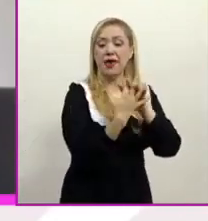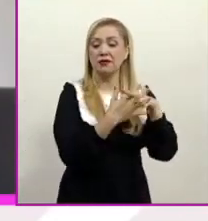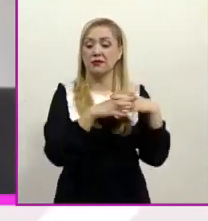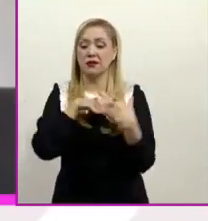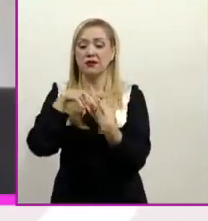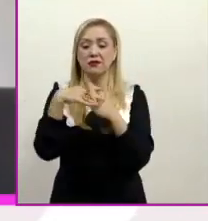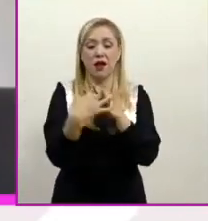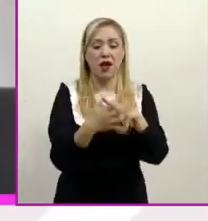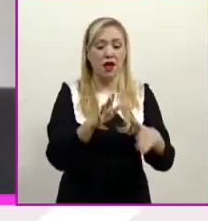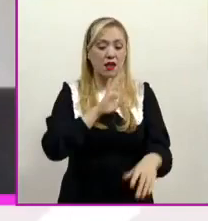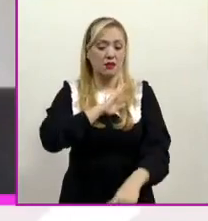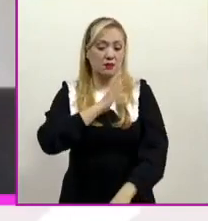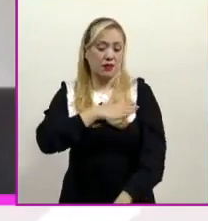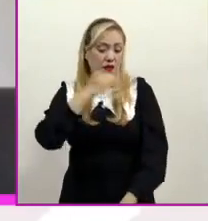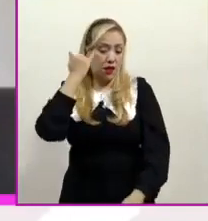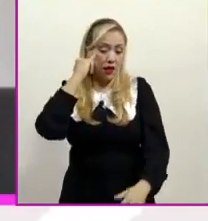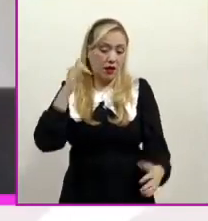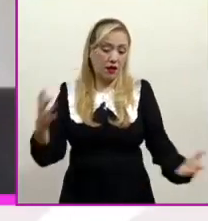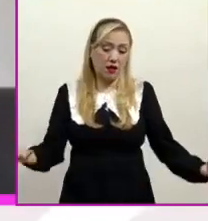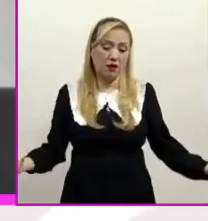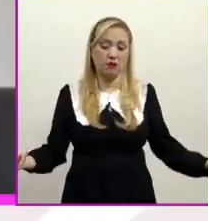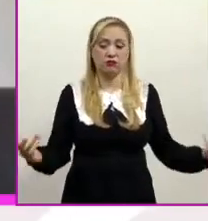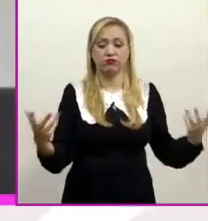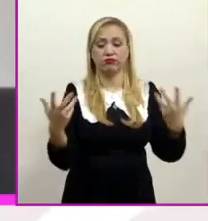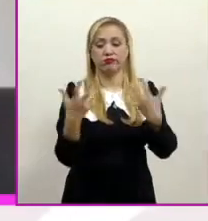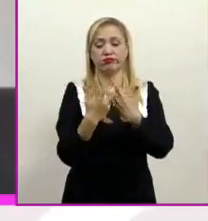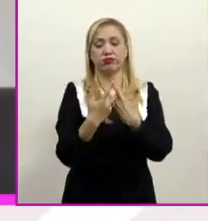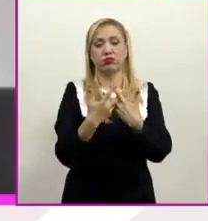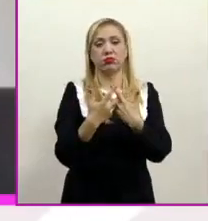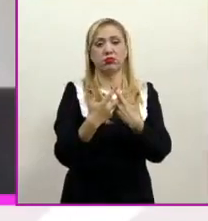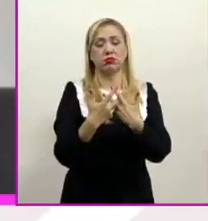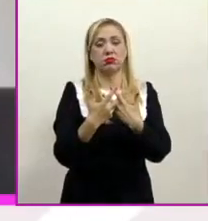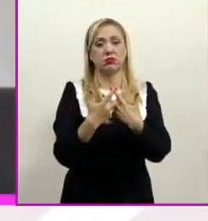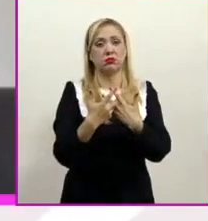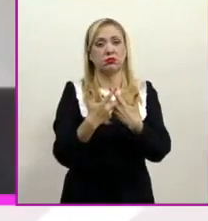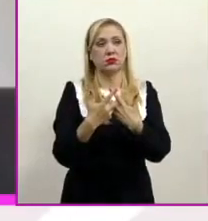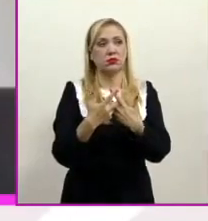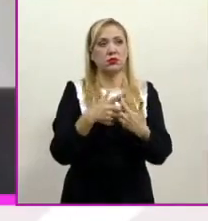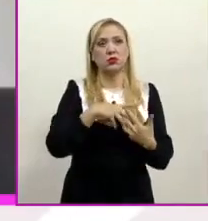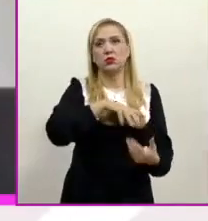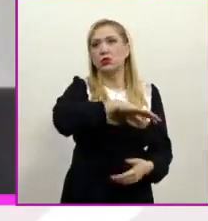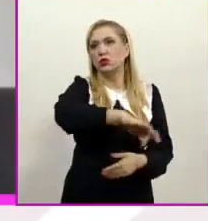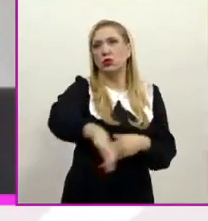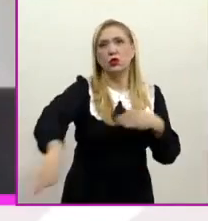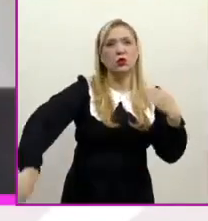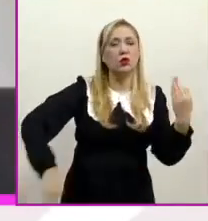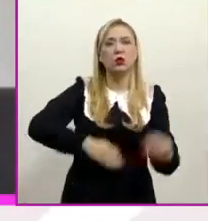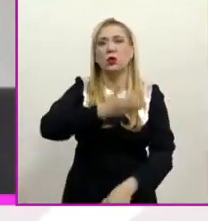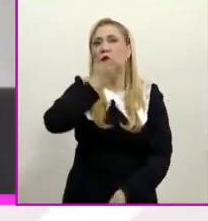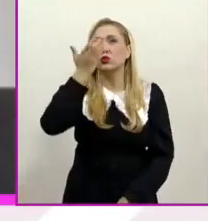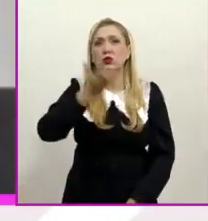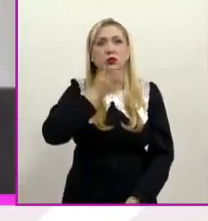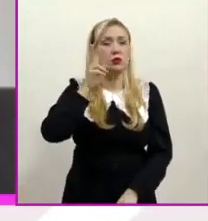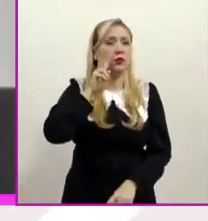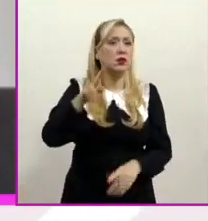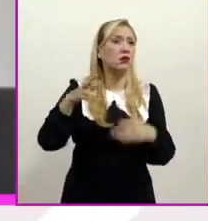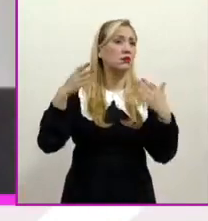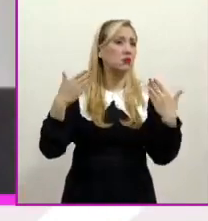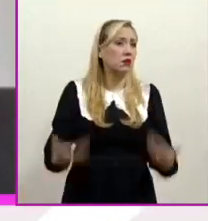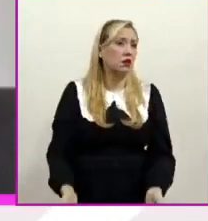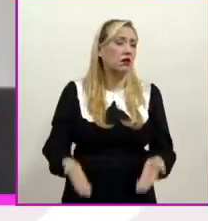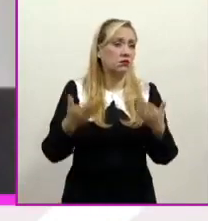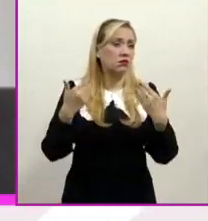intenciones. Al final lo que provocó es que toda esta exclusión, toda esta normalización del racismo en nuestro